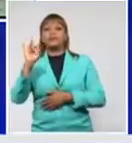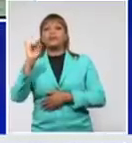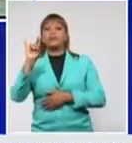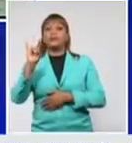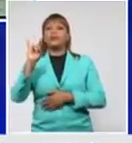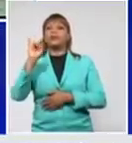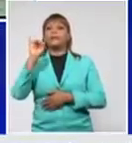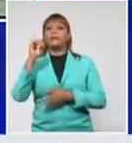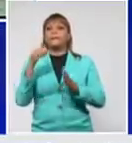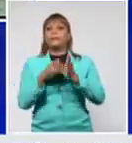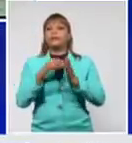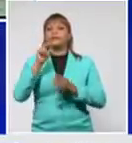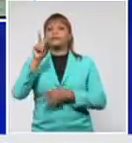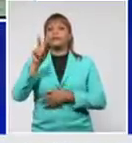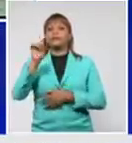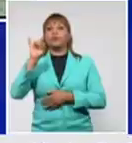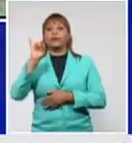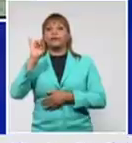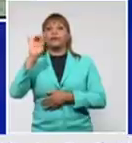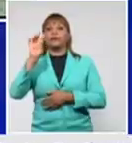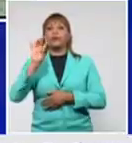6.979.423 personas y